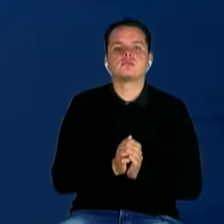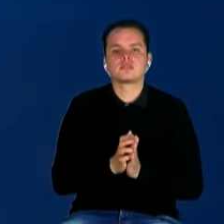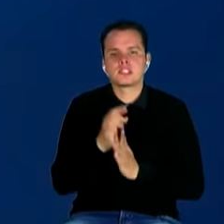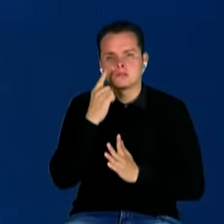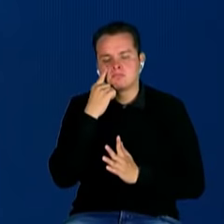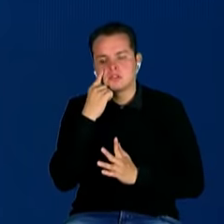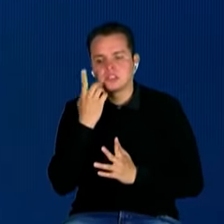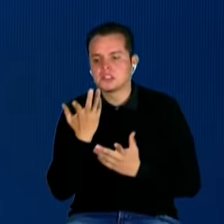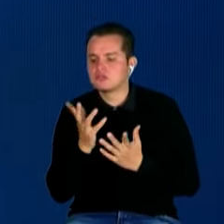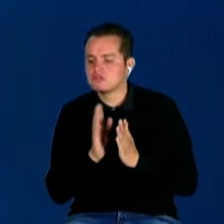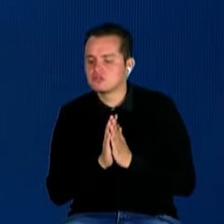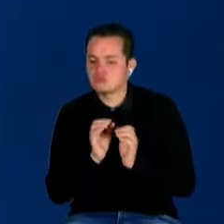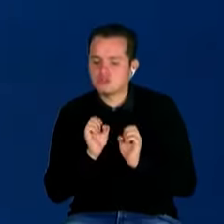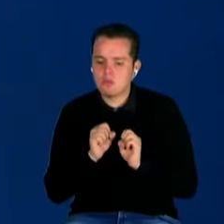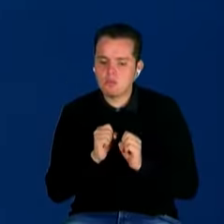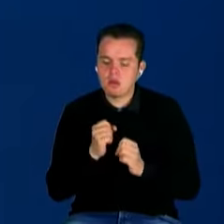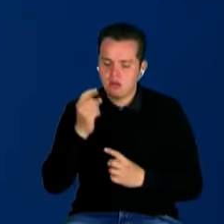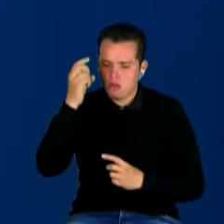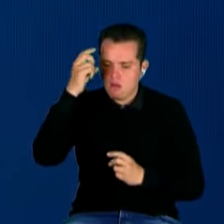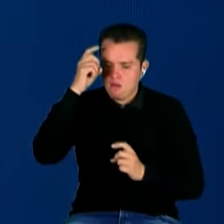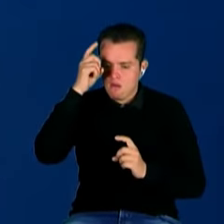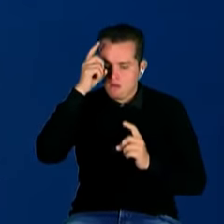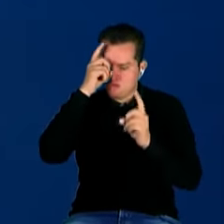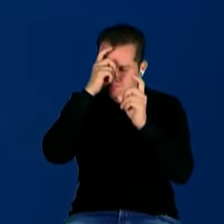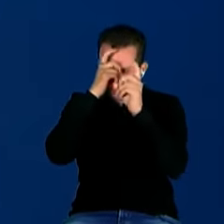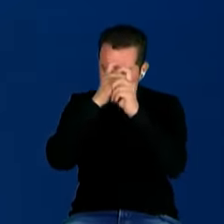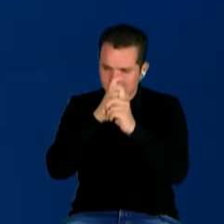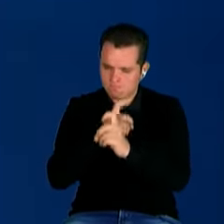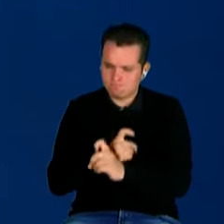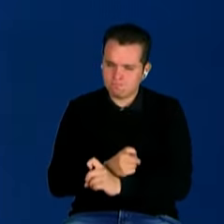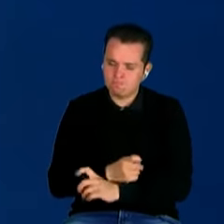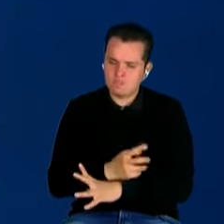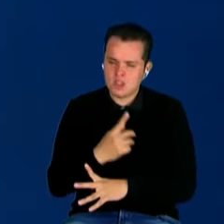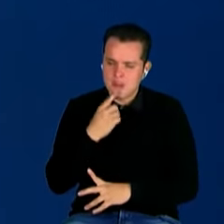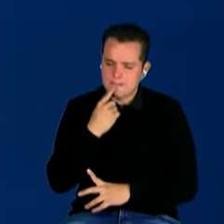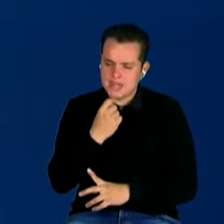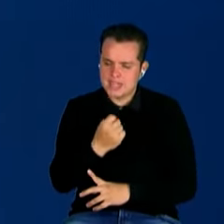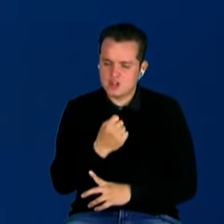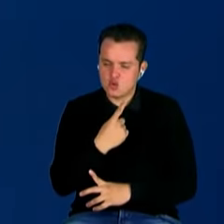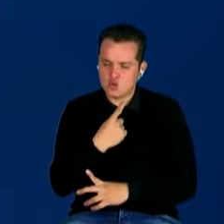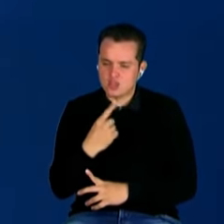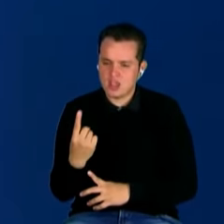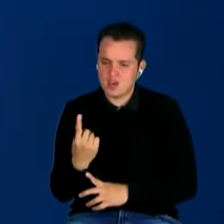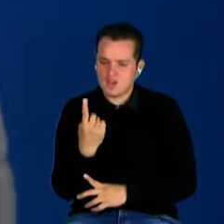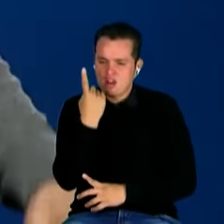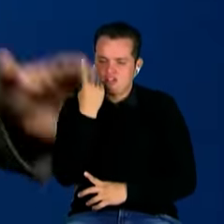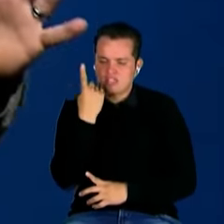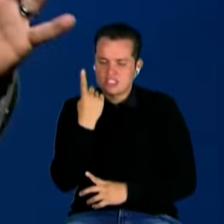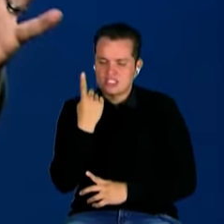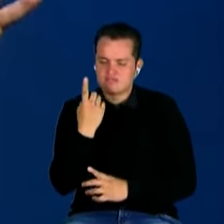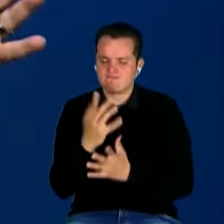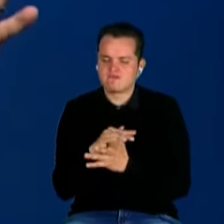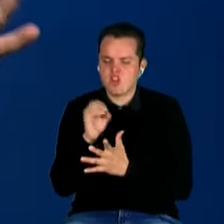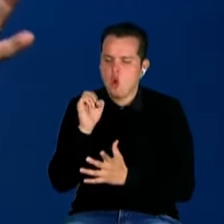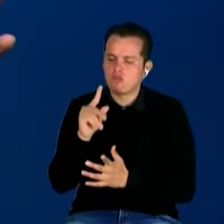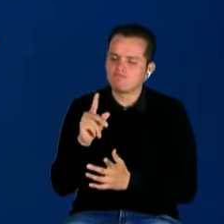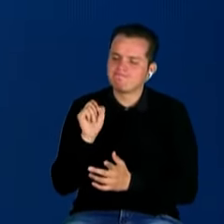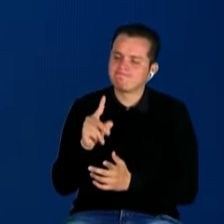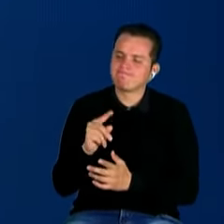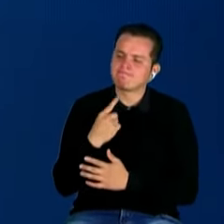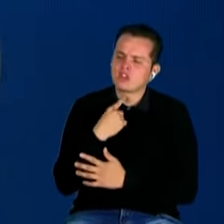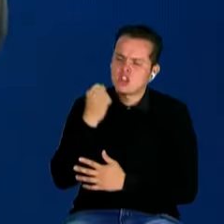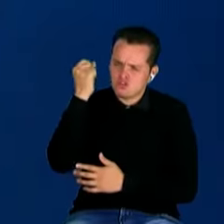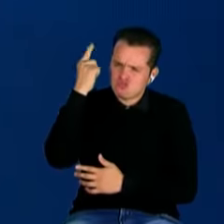Y esto me permite también reflexionar y dar lugar a aquella pregunta que seguramente alguien estará haciendo y diciendo: ok, yo entiendo